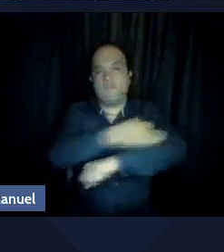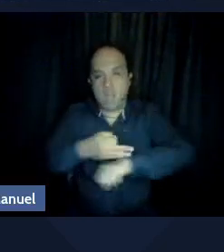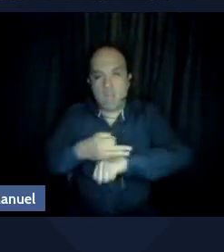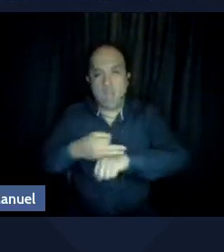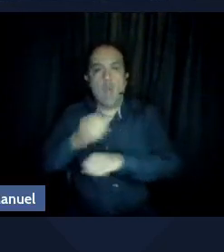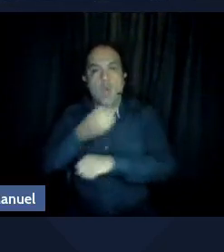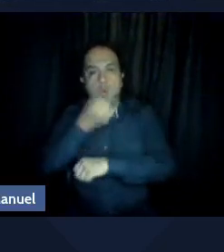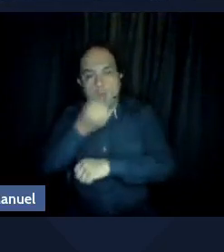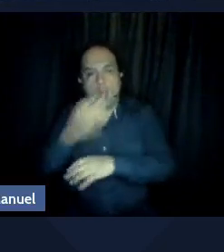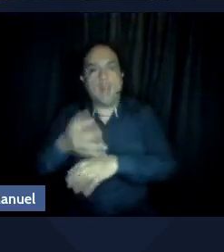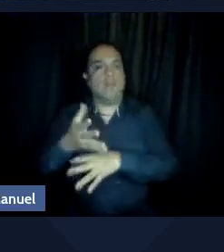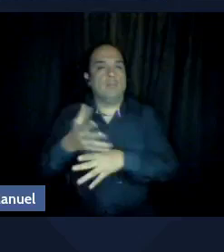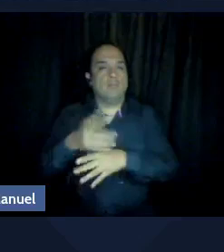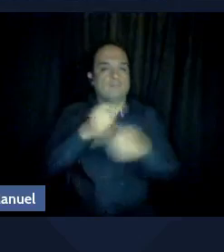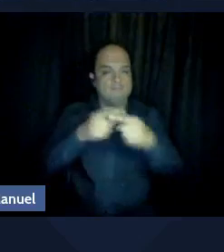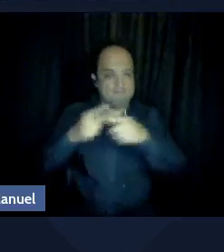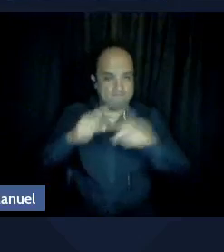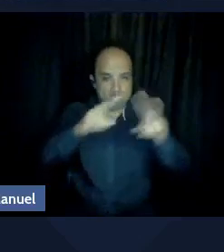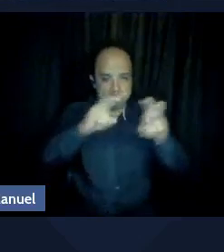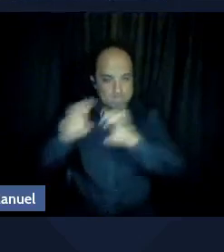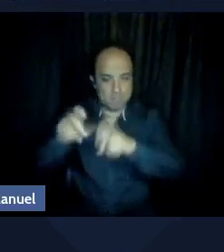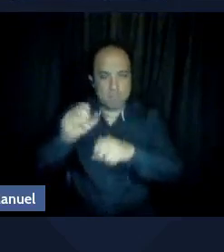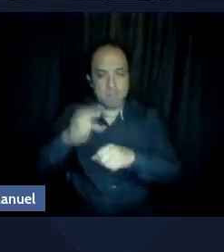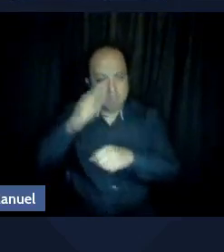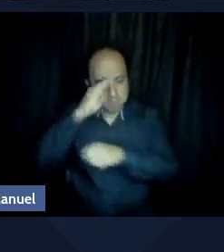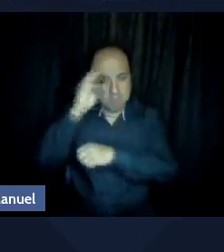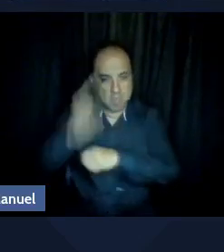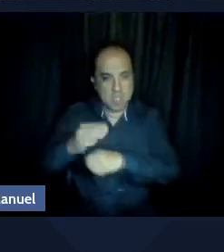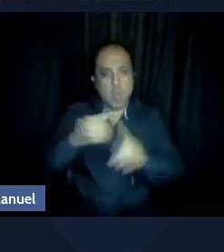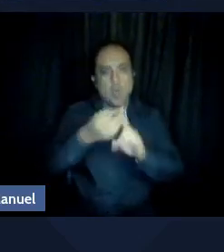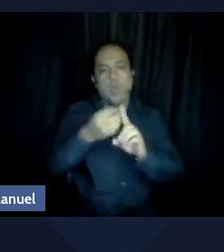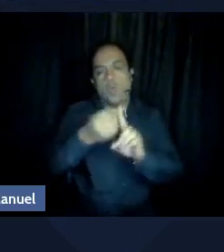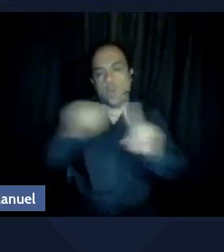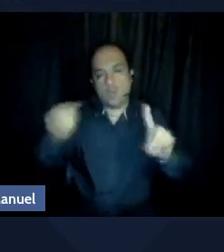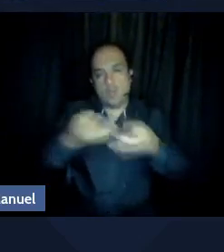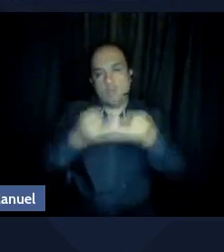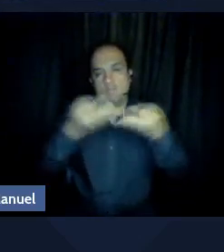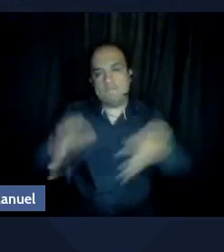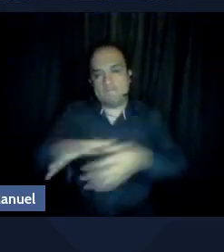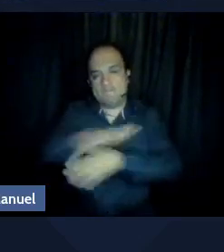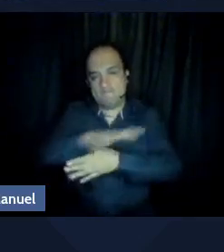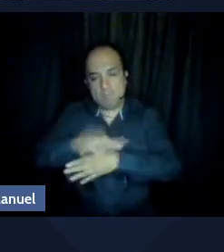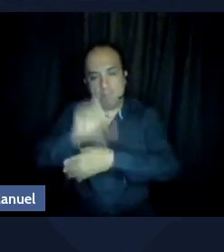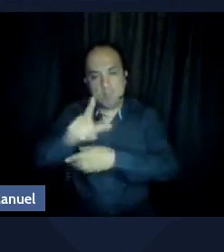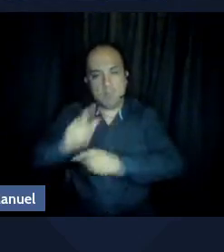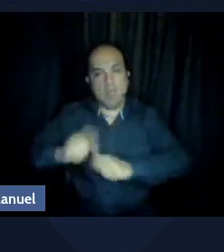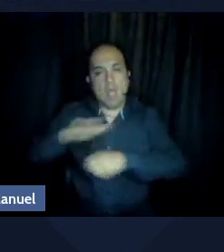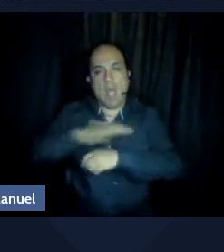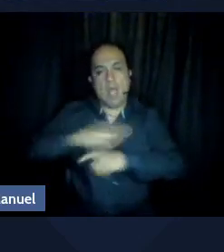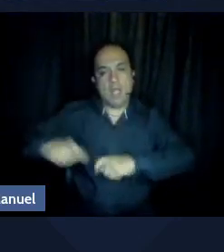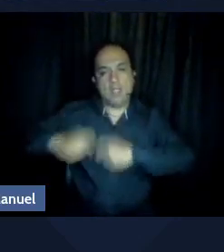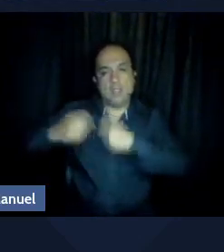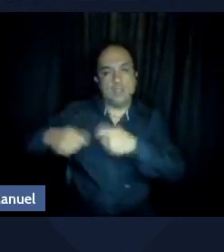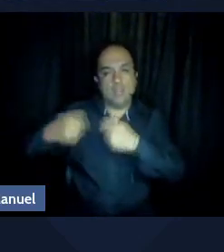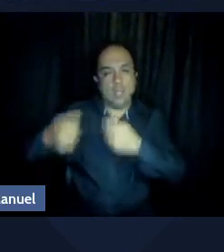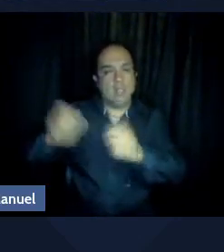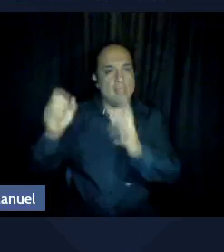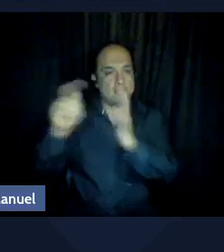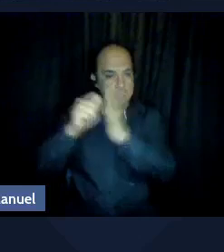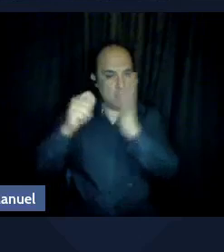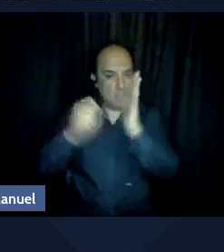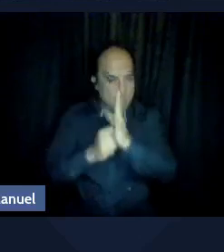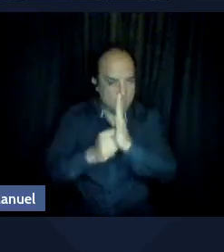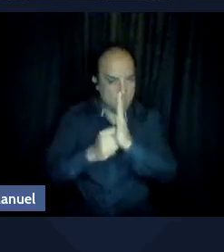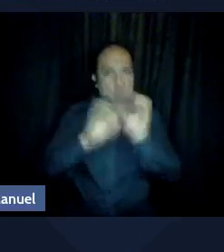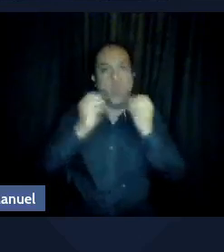instructora en la Dirección General de Regularización Territorial en el área de sucesiones alimentarias e intestamentarias